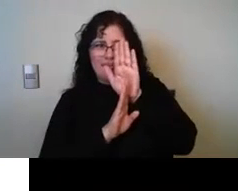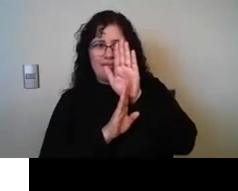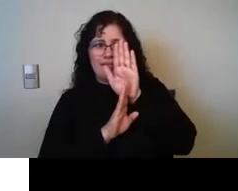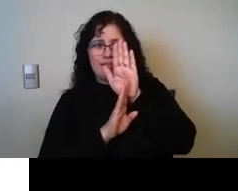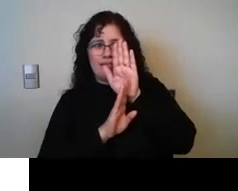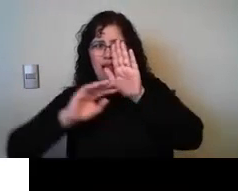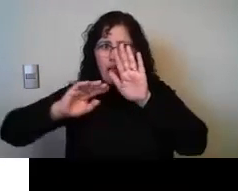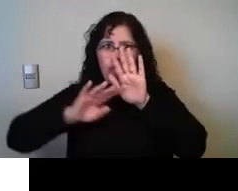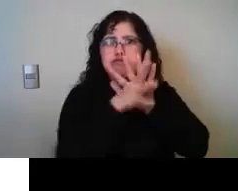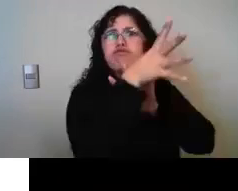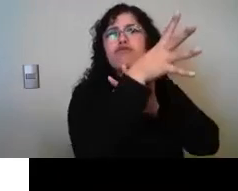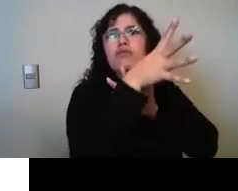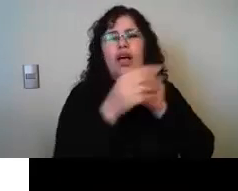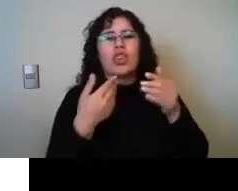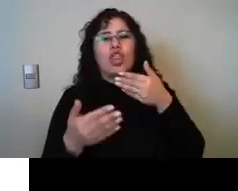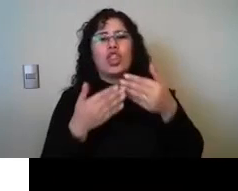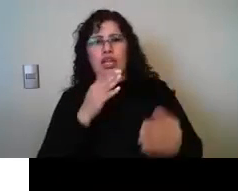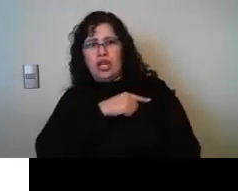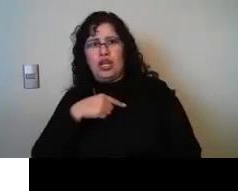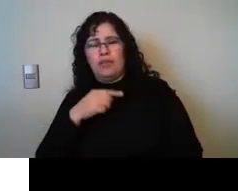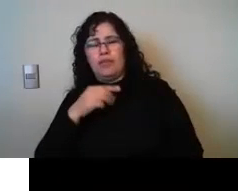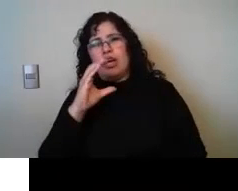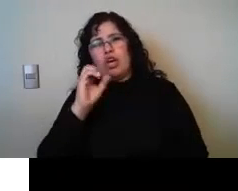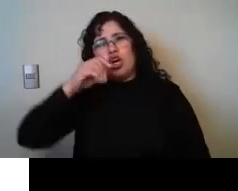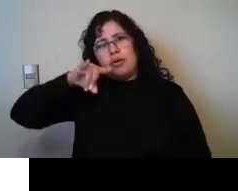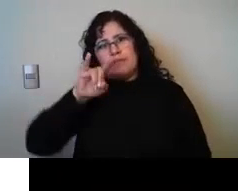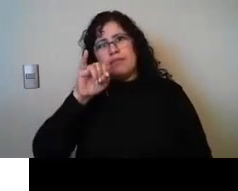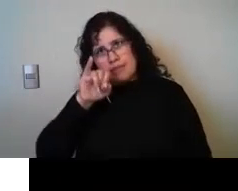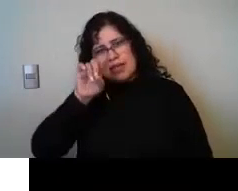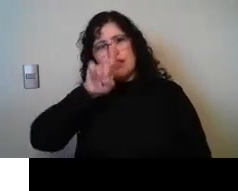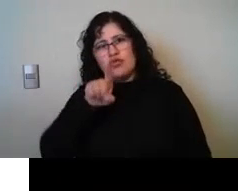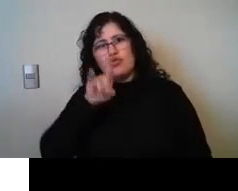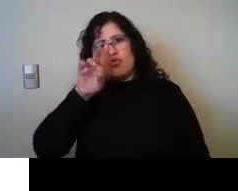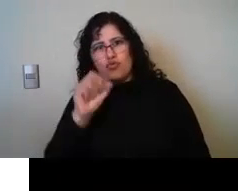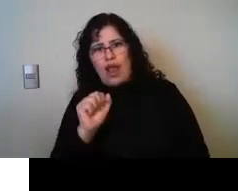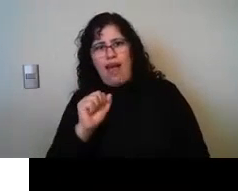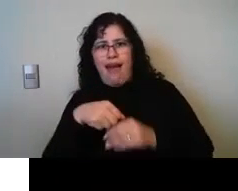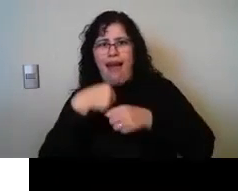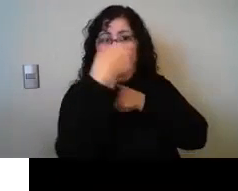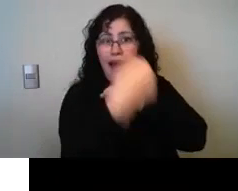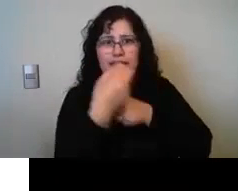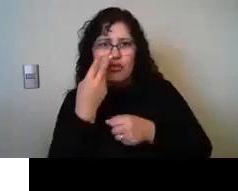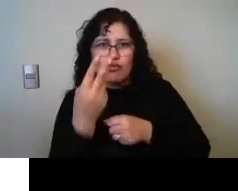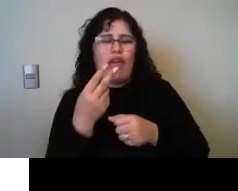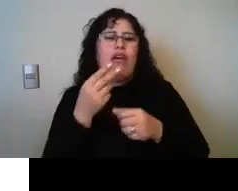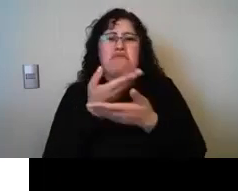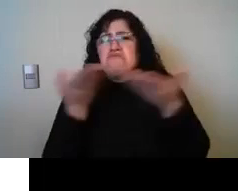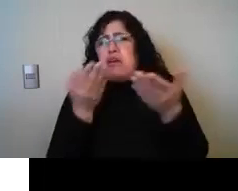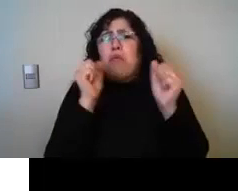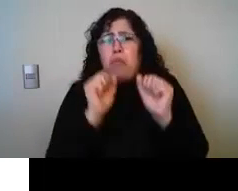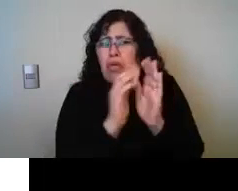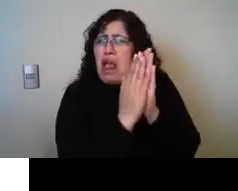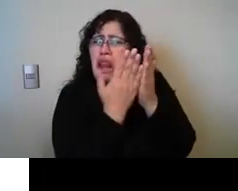estructura que se denomina comisura anterior, que ustedes pueden leer y